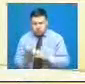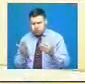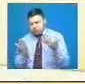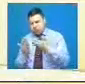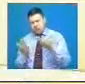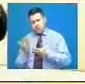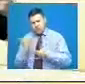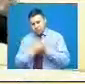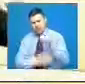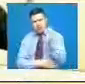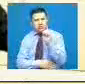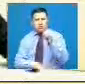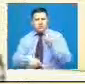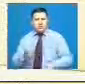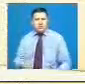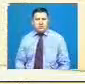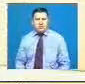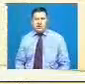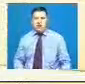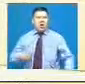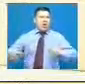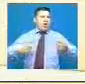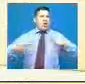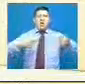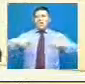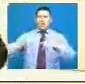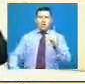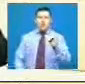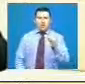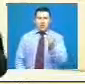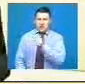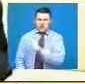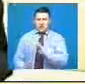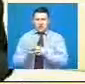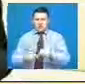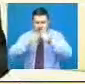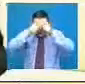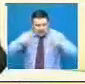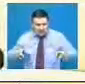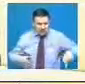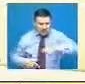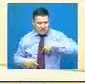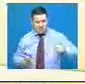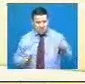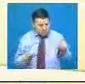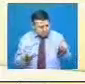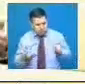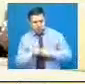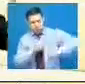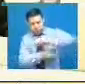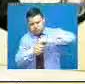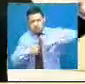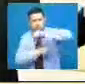país. Por eso no politicemos el debate, senador Duque. Es un proyecto de Estado, esa transformación productiva.